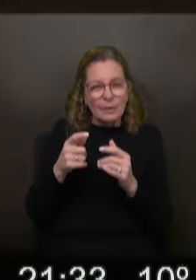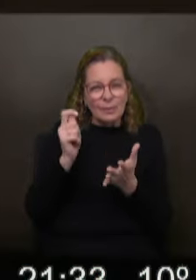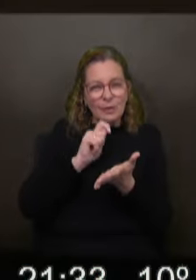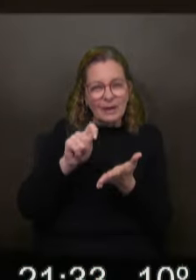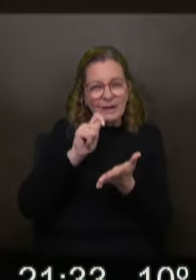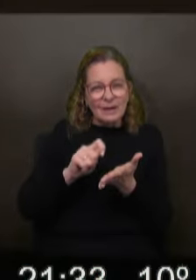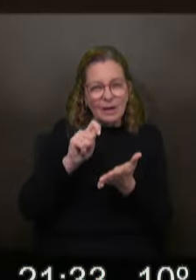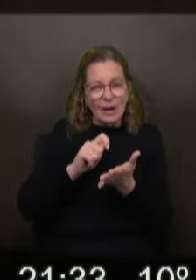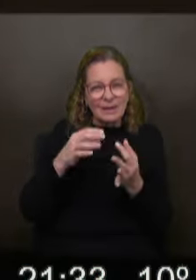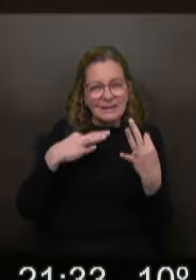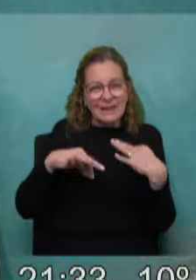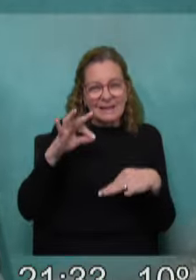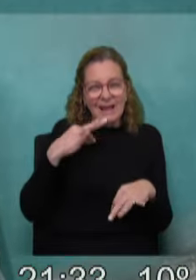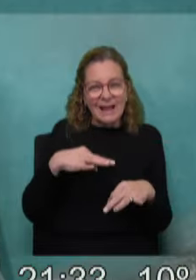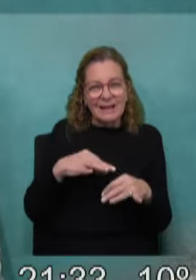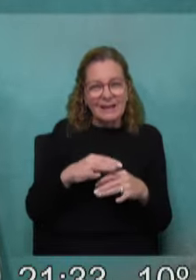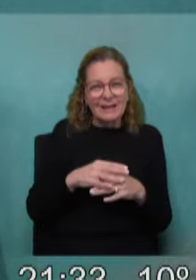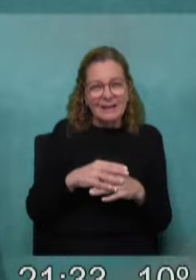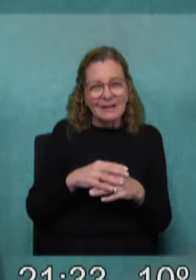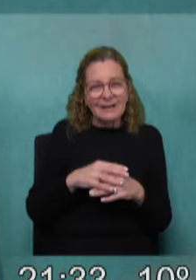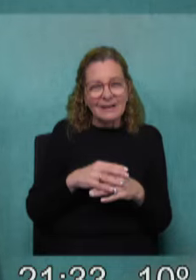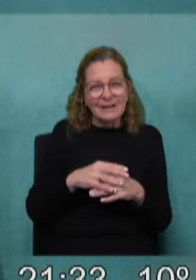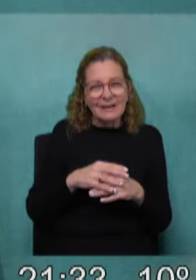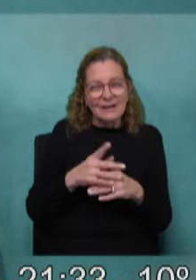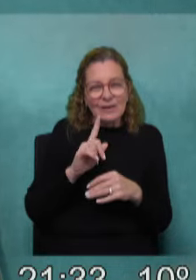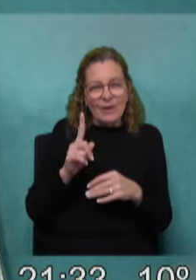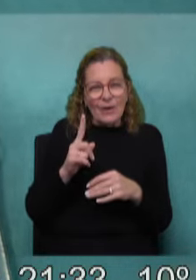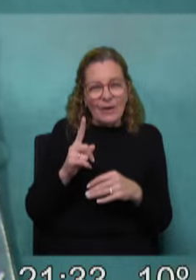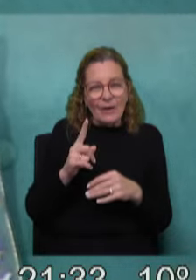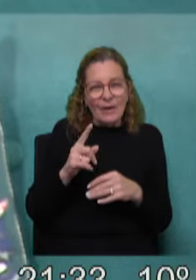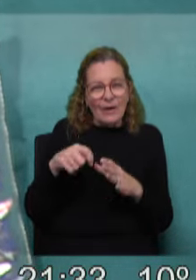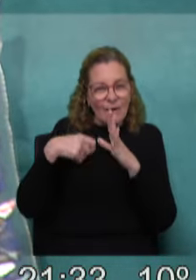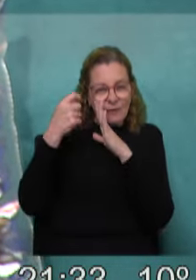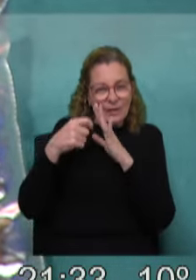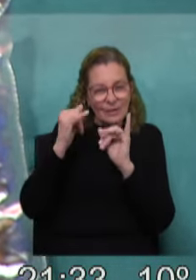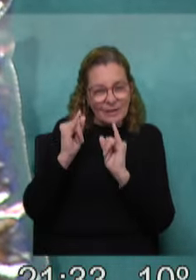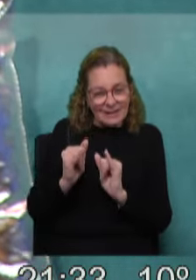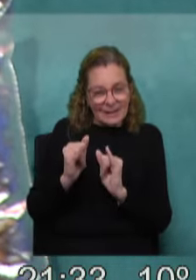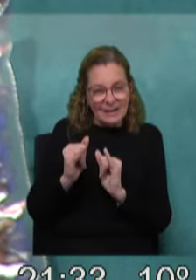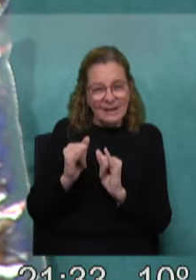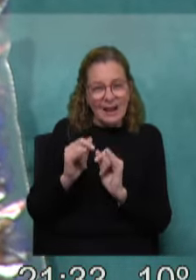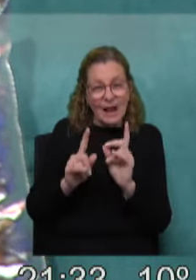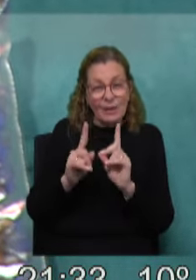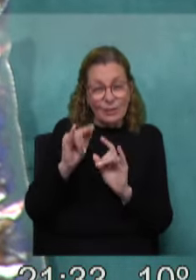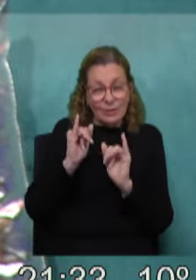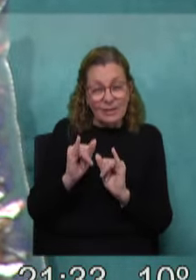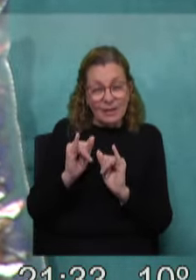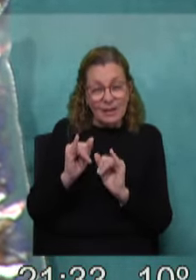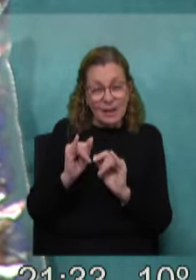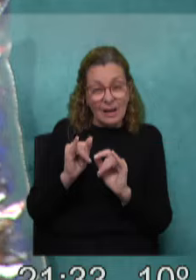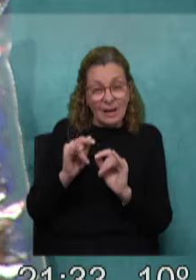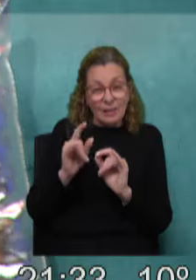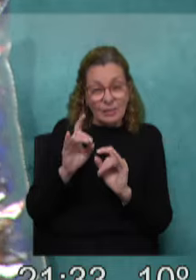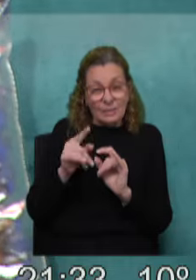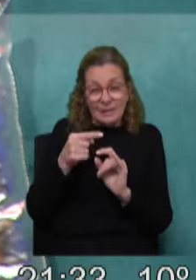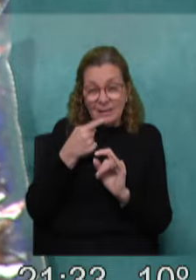escribir guiones de teatro, de cine? No, me involucro bastante en los videos, en los videoclips. Okay. Algunos algunos me involucro solo en